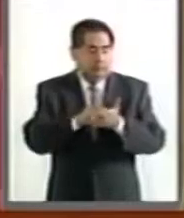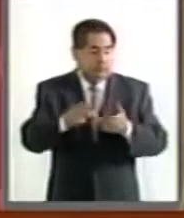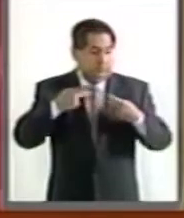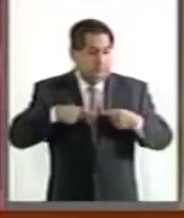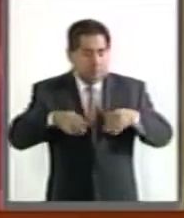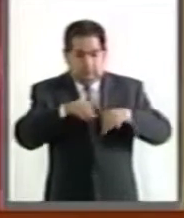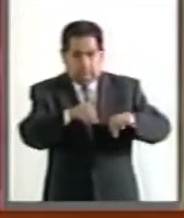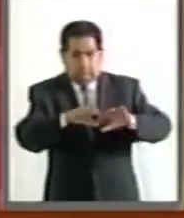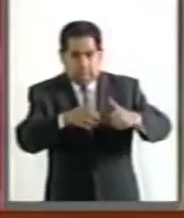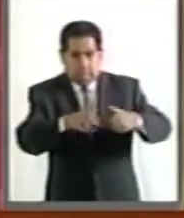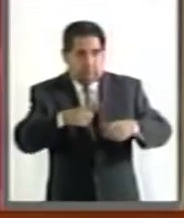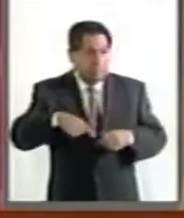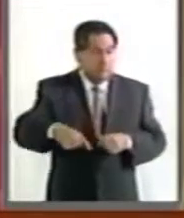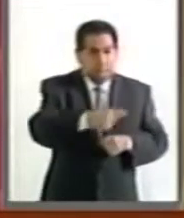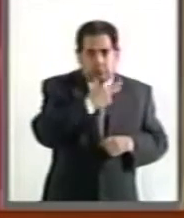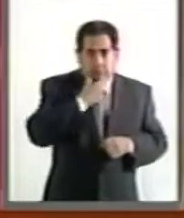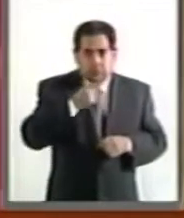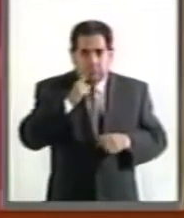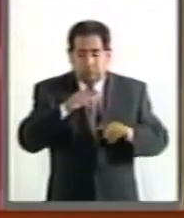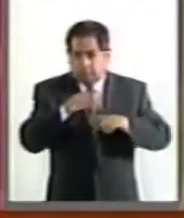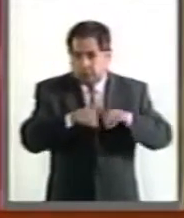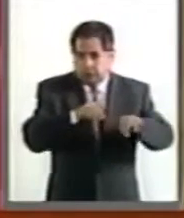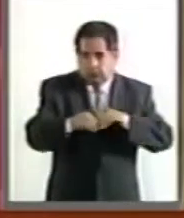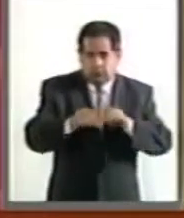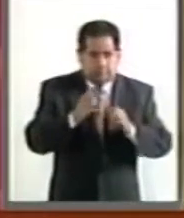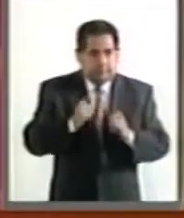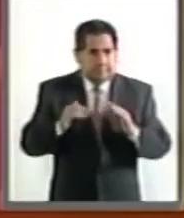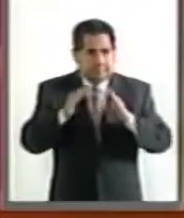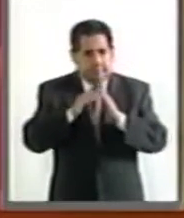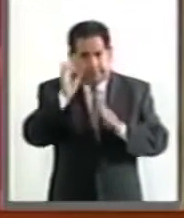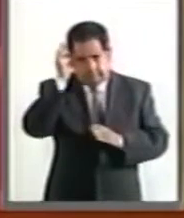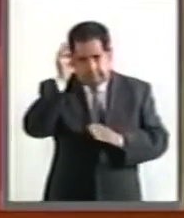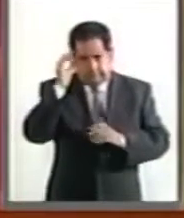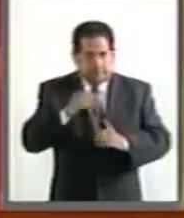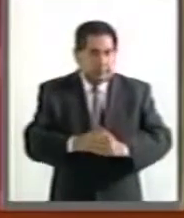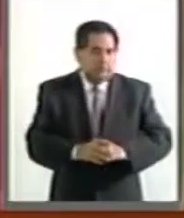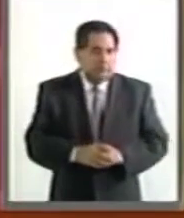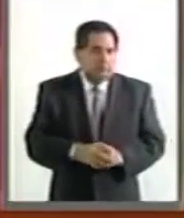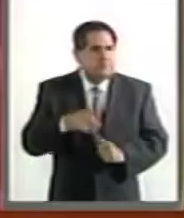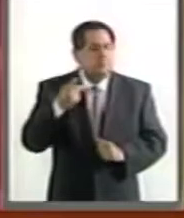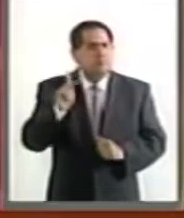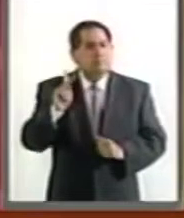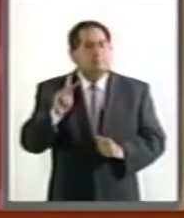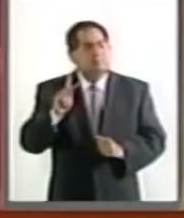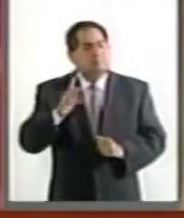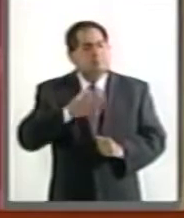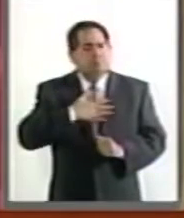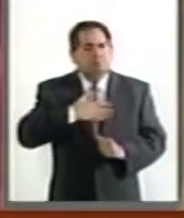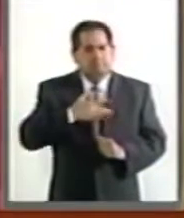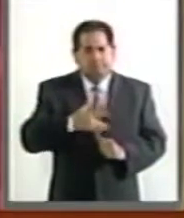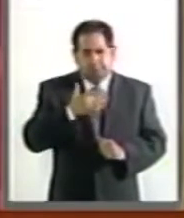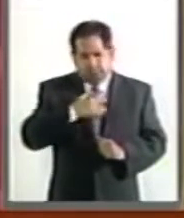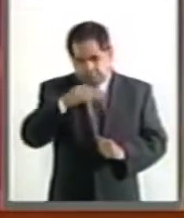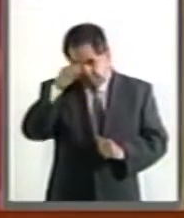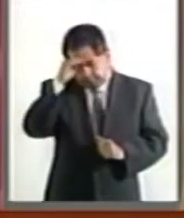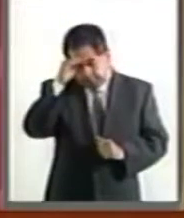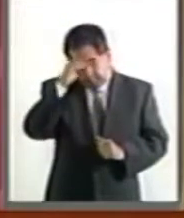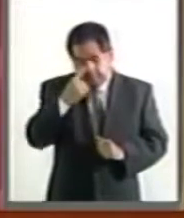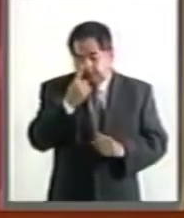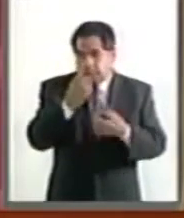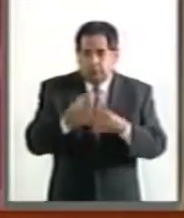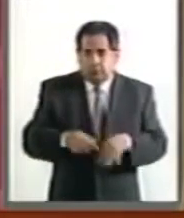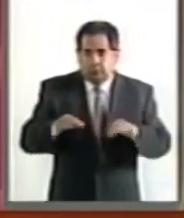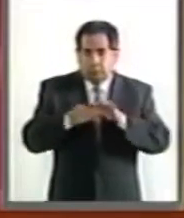laborales de trabajadoras y trabajadores del hogar. Sin embargo, me parece que es